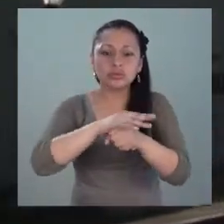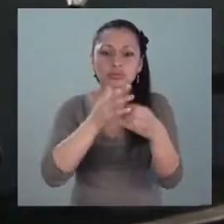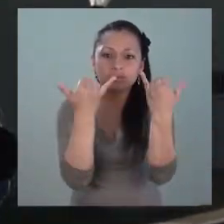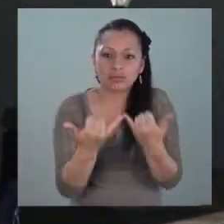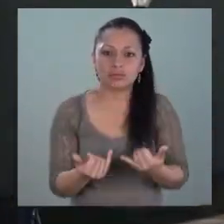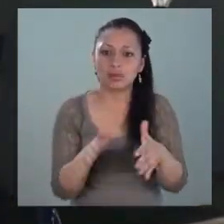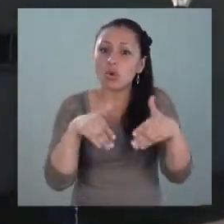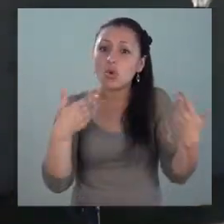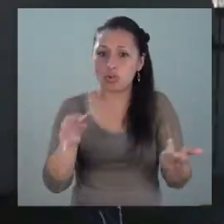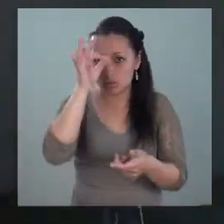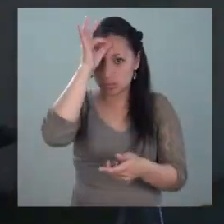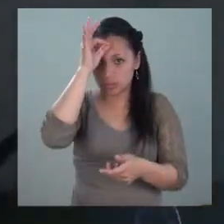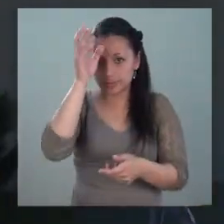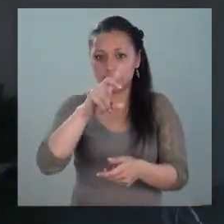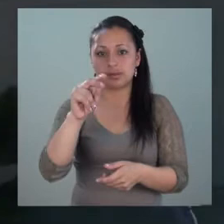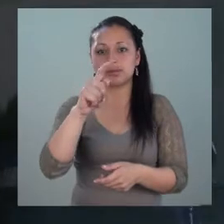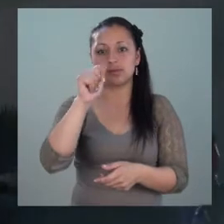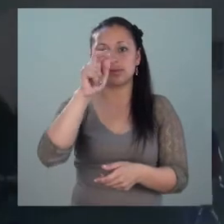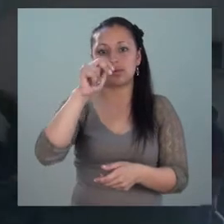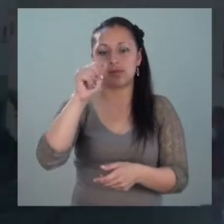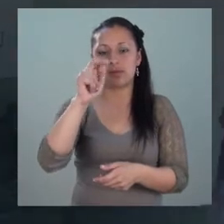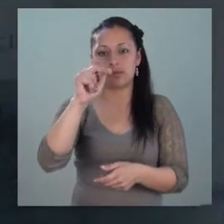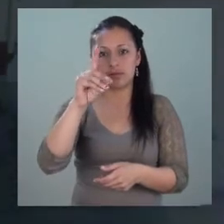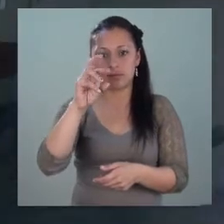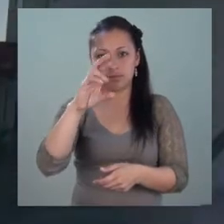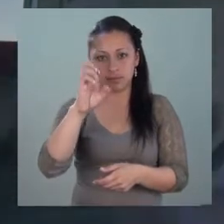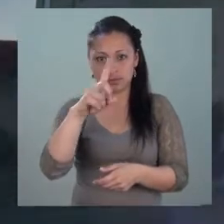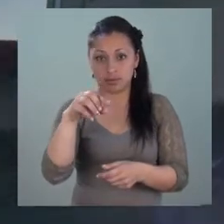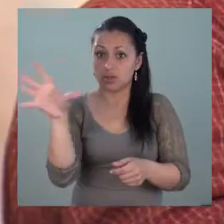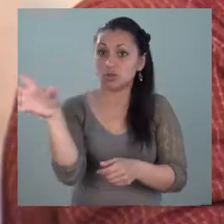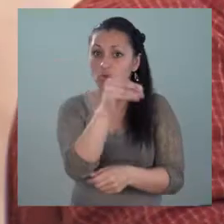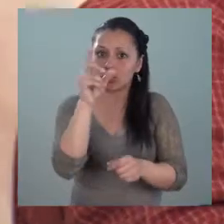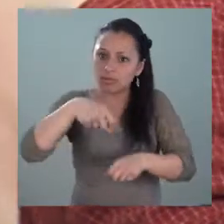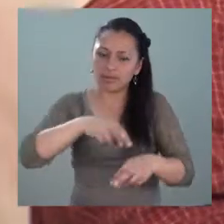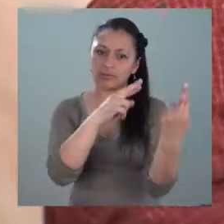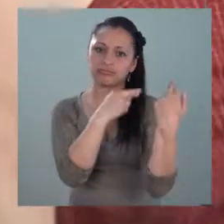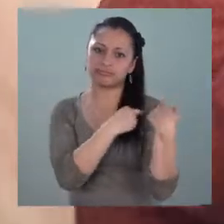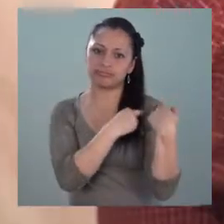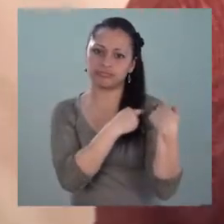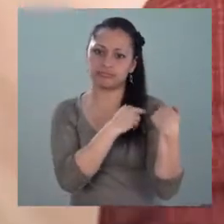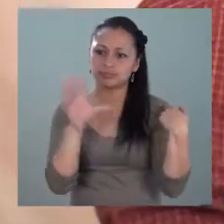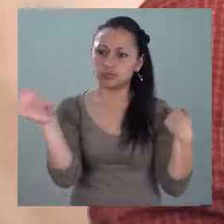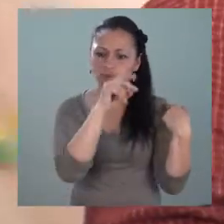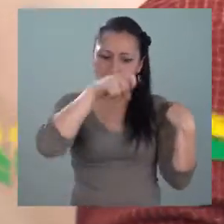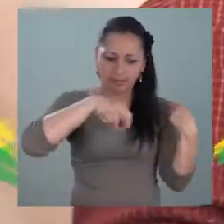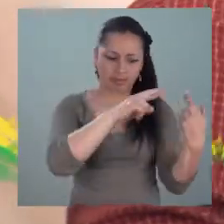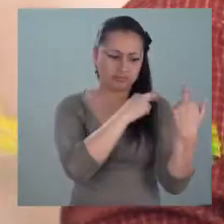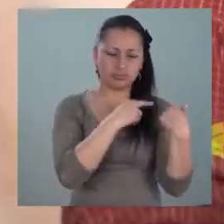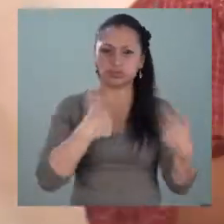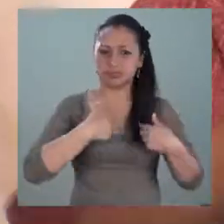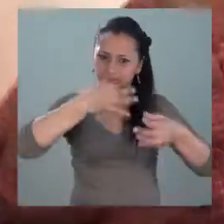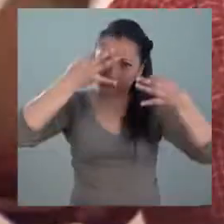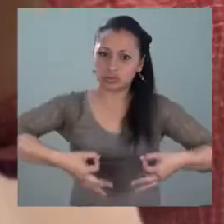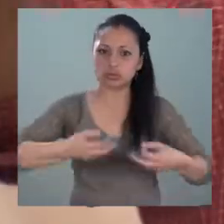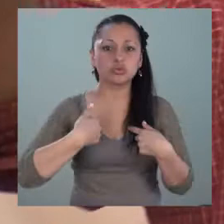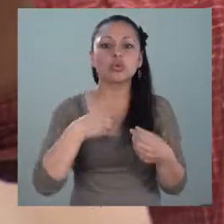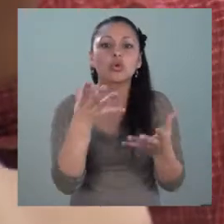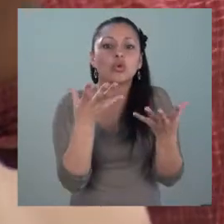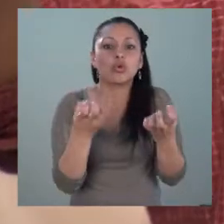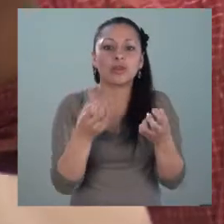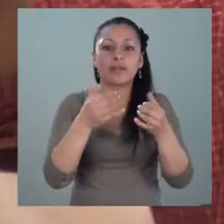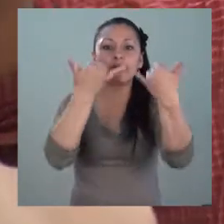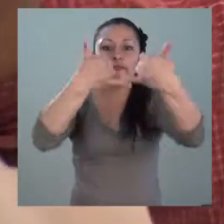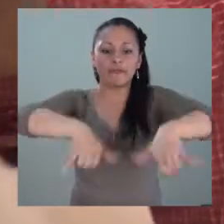perspectivas futuras del Hospital San Andrés. Si asumimos todos la responsabilidad, estoy seguro. Yo no me quiero